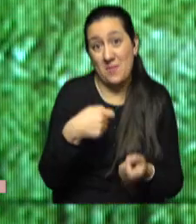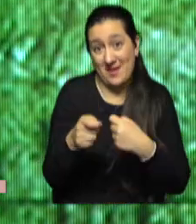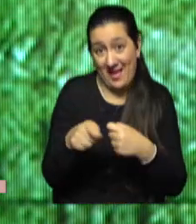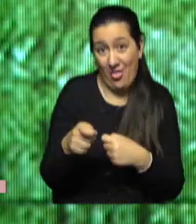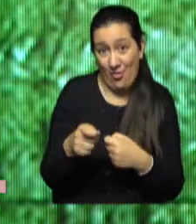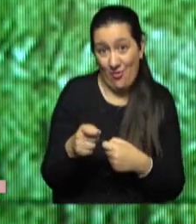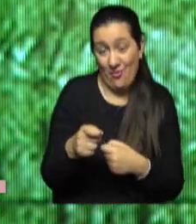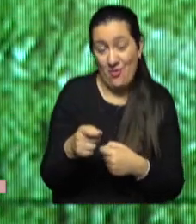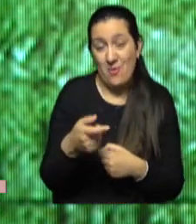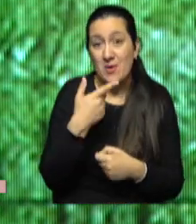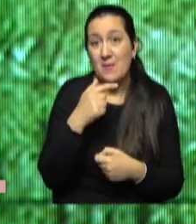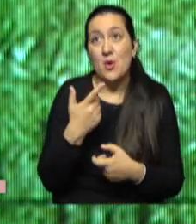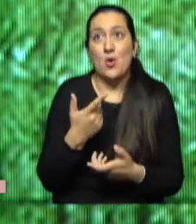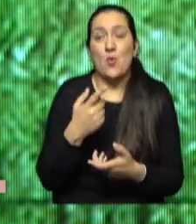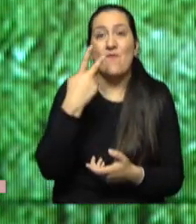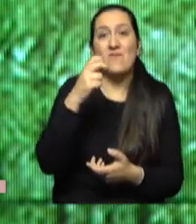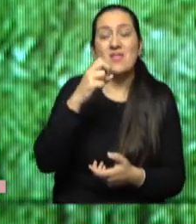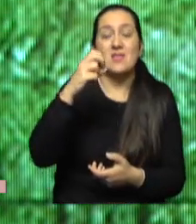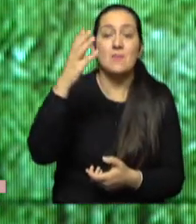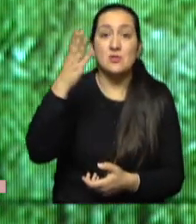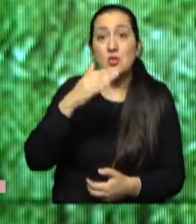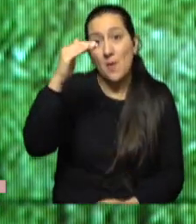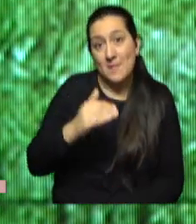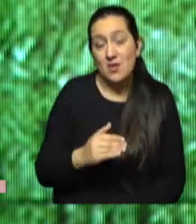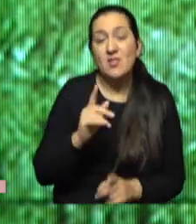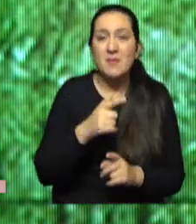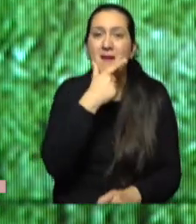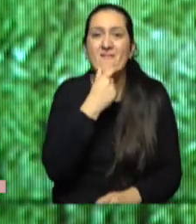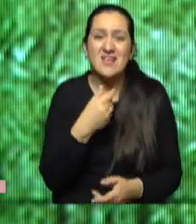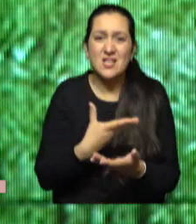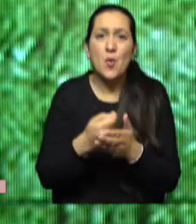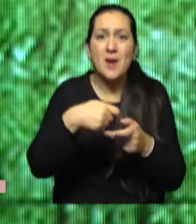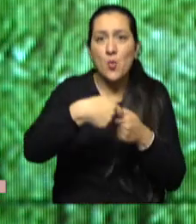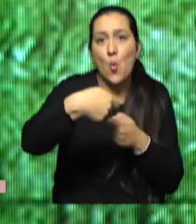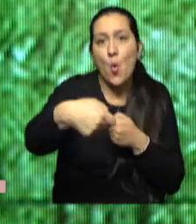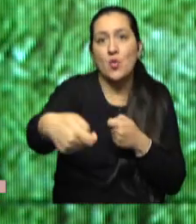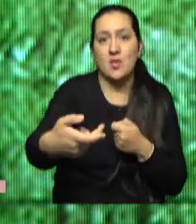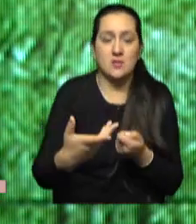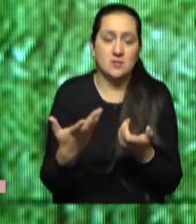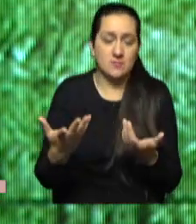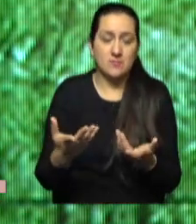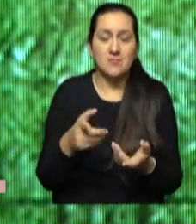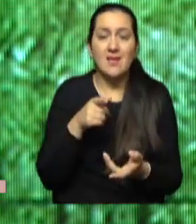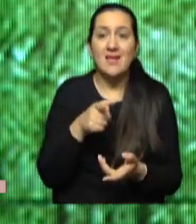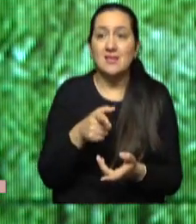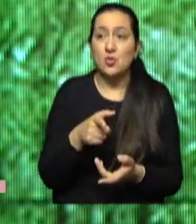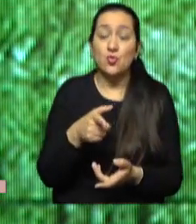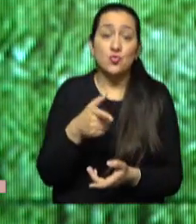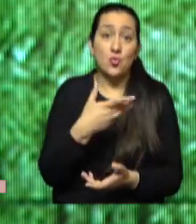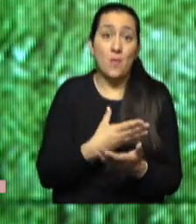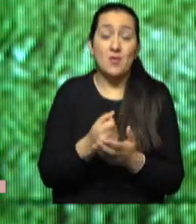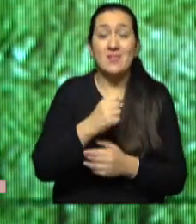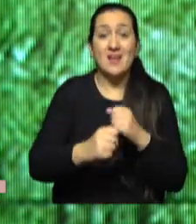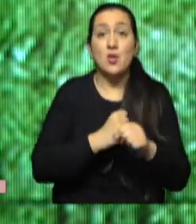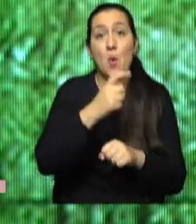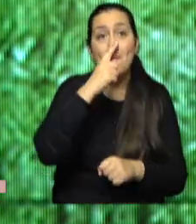algo tiene que tener por ejemplo el precio de la facilidad de la compra estos promitentes compradores en su momento en el año